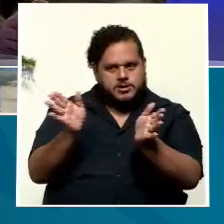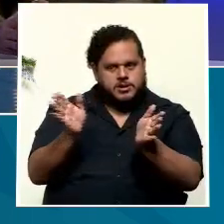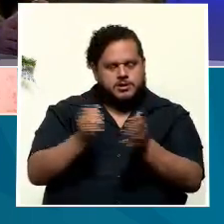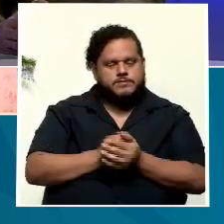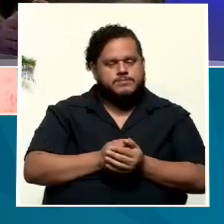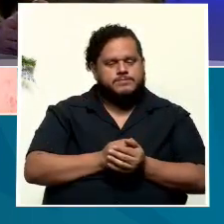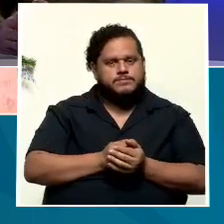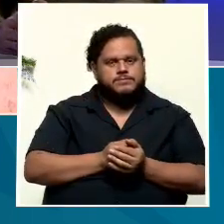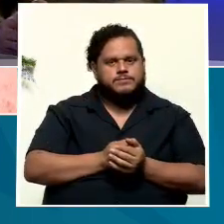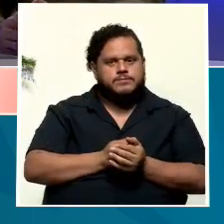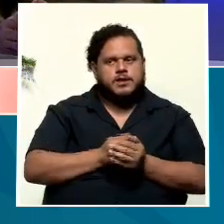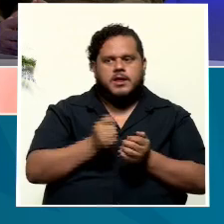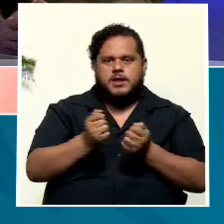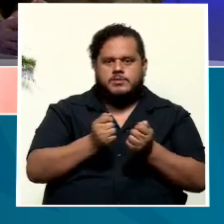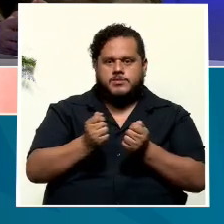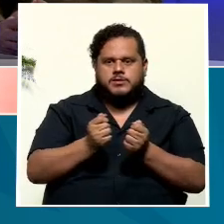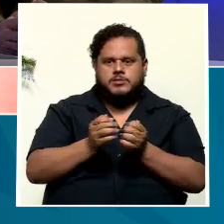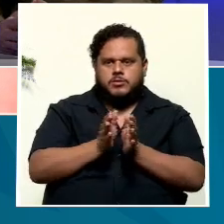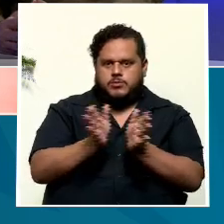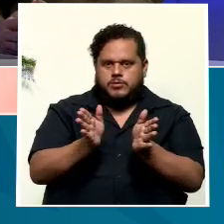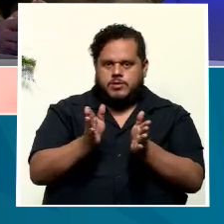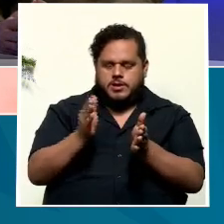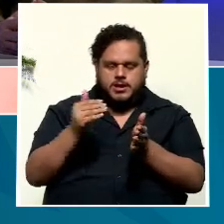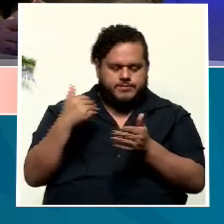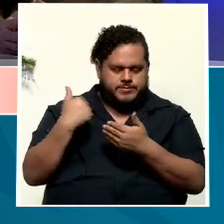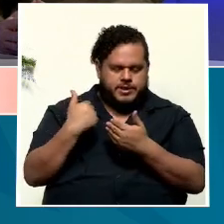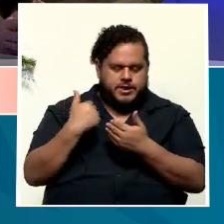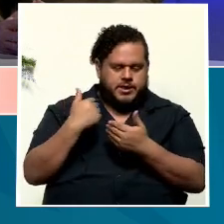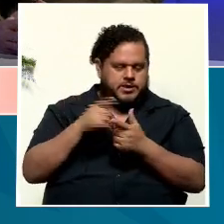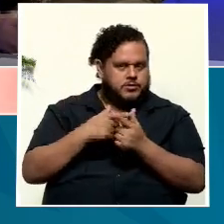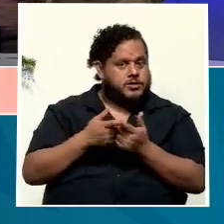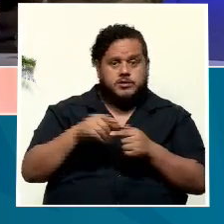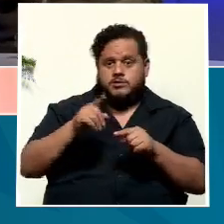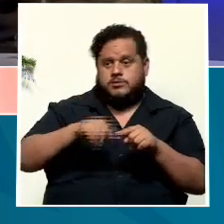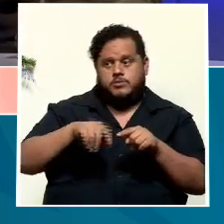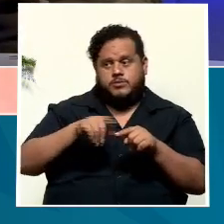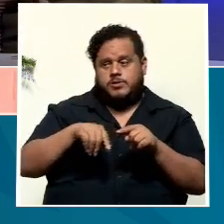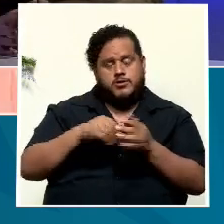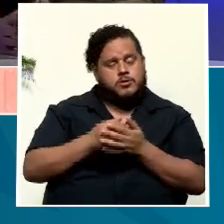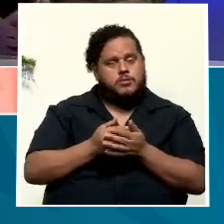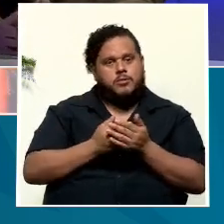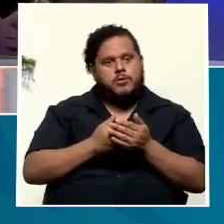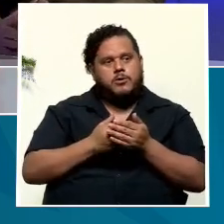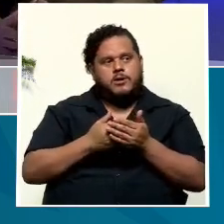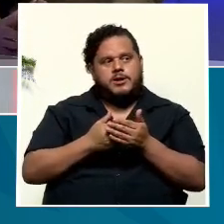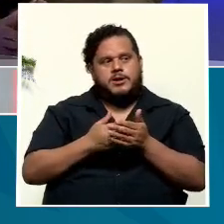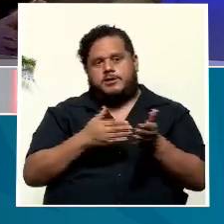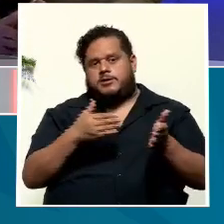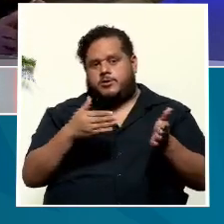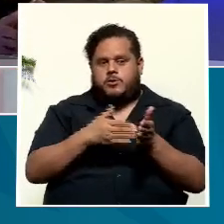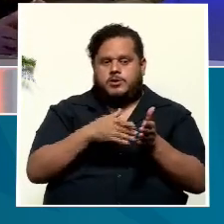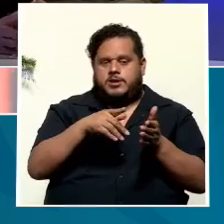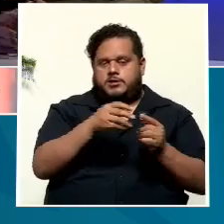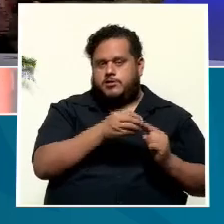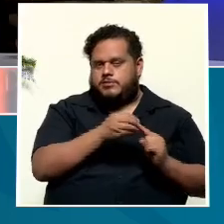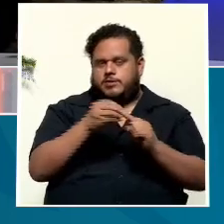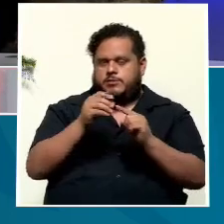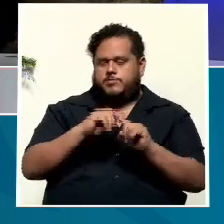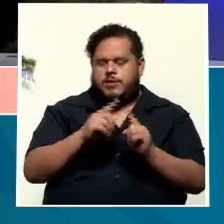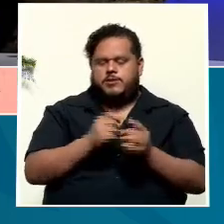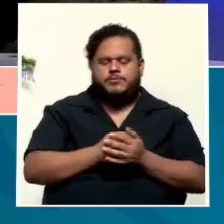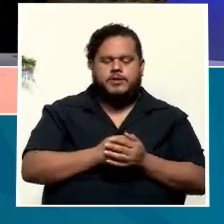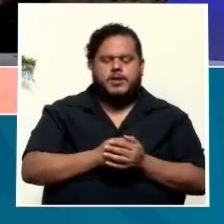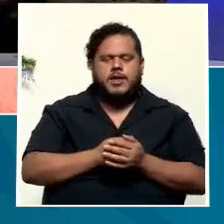¿verdad?, administración pública general, así que no pueden como ir en contra de esos principios, pero lo cierto es que